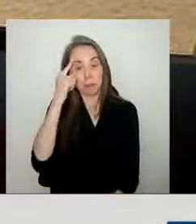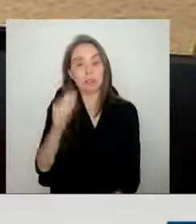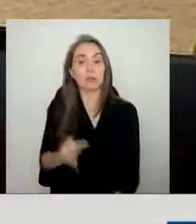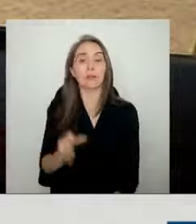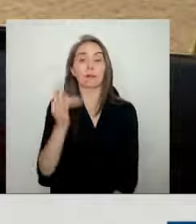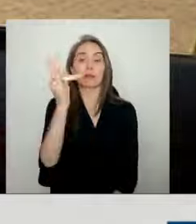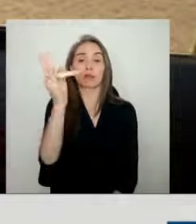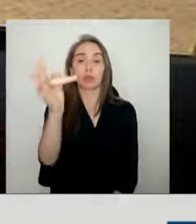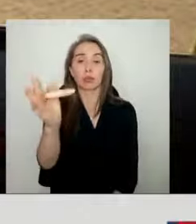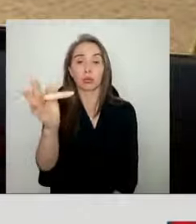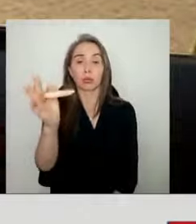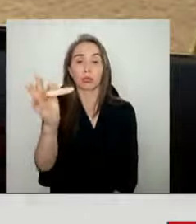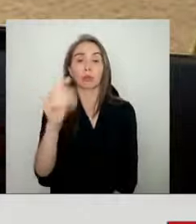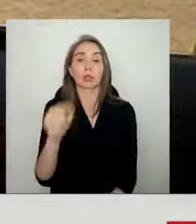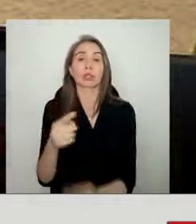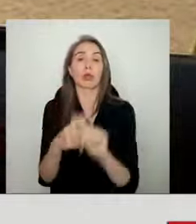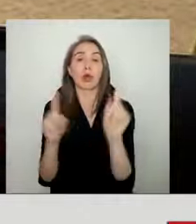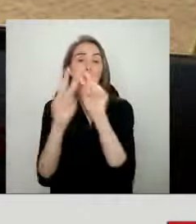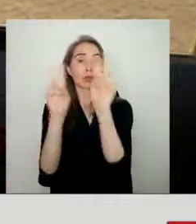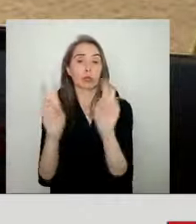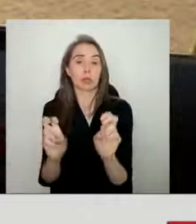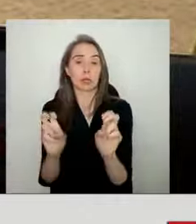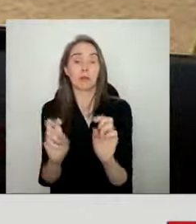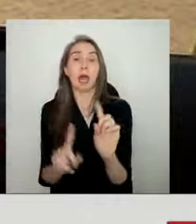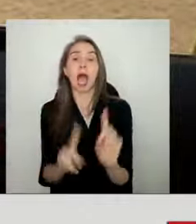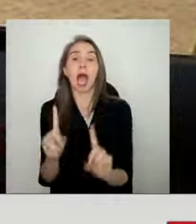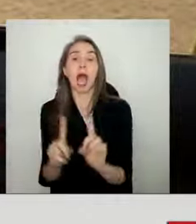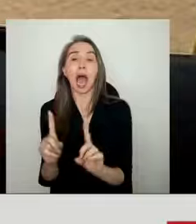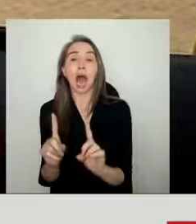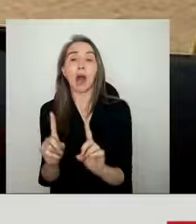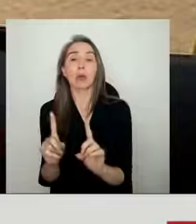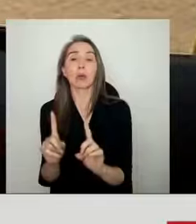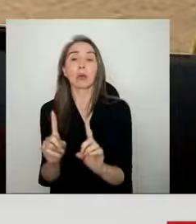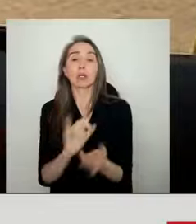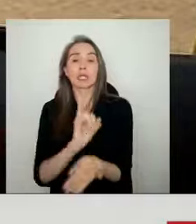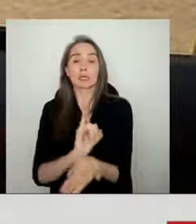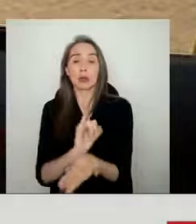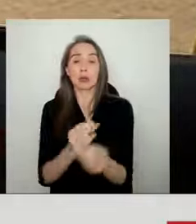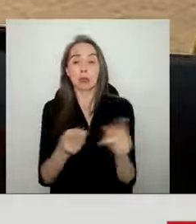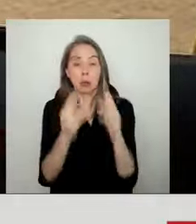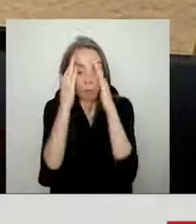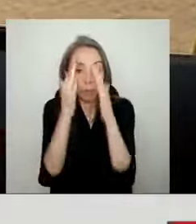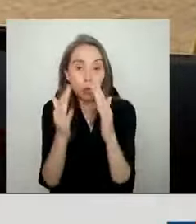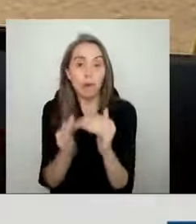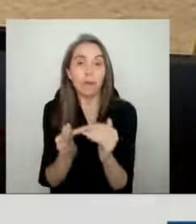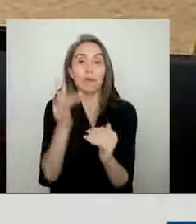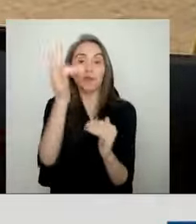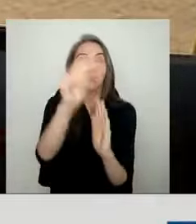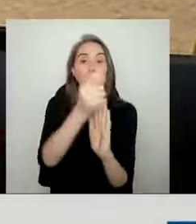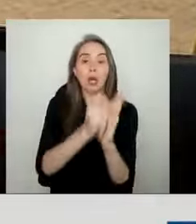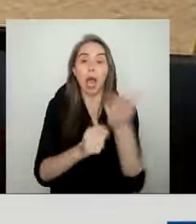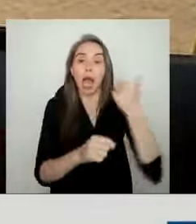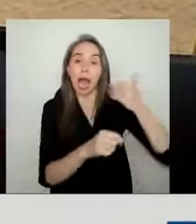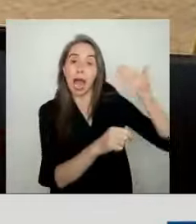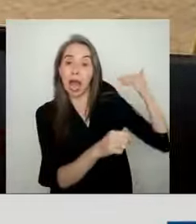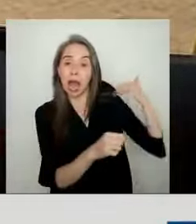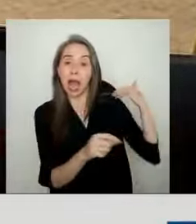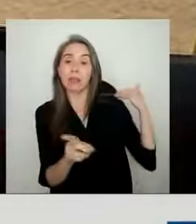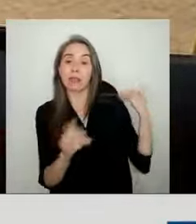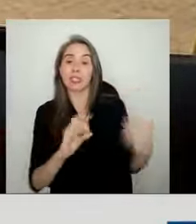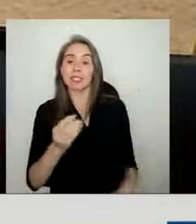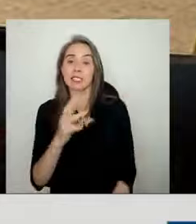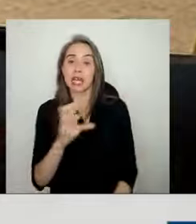será otra cosa tener algún organización pública preocupada de la prospectiva como había antes a través de las express más